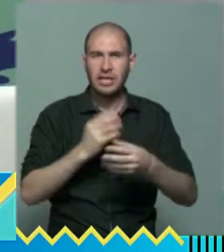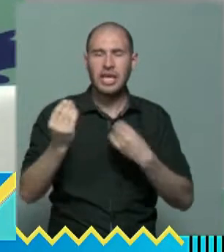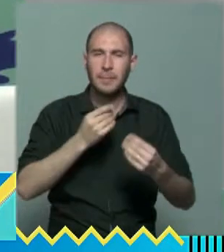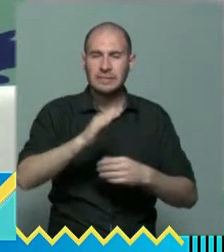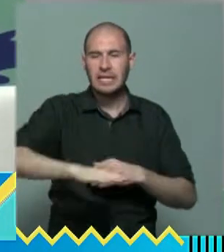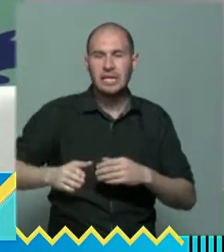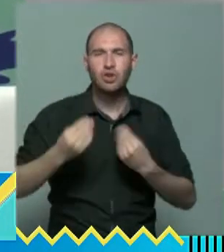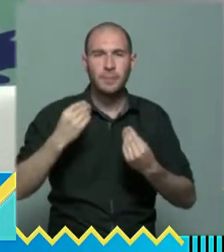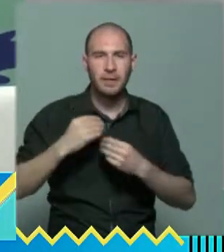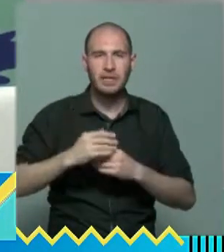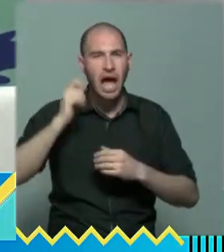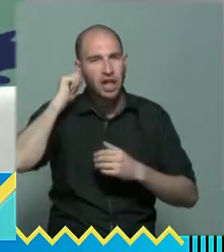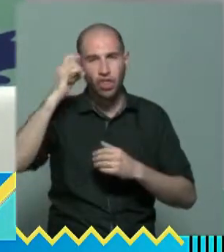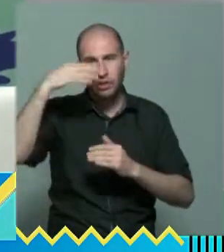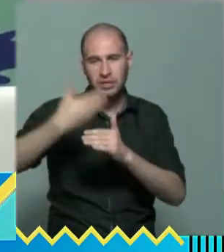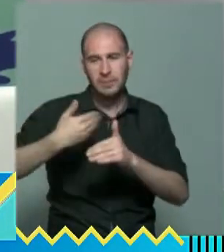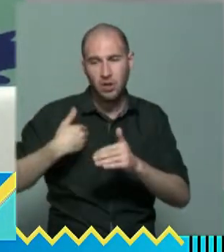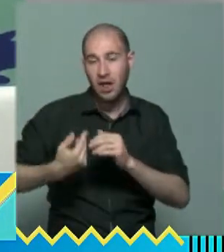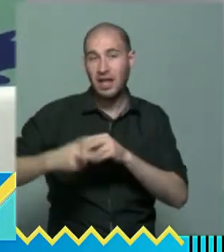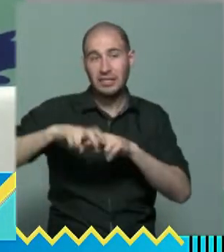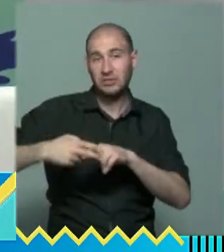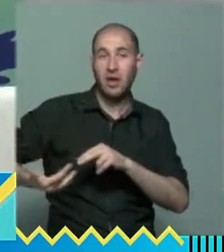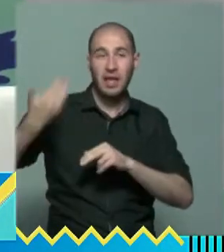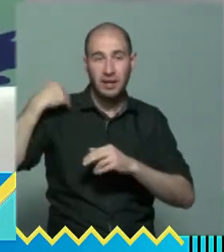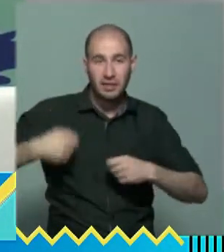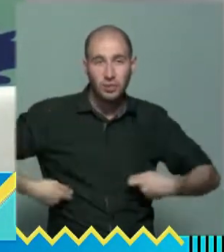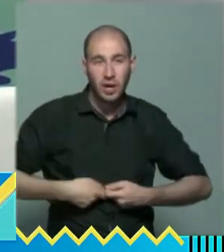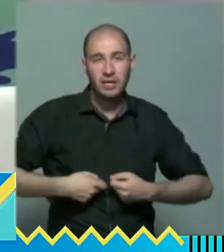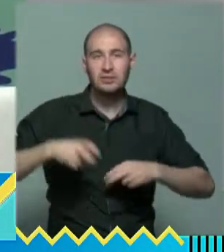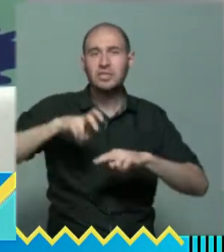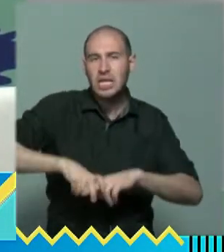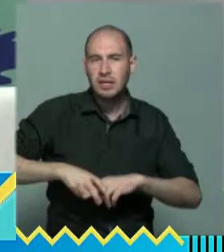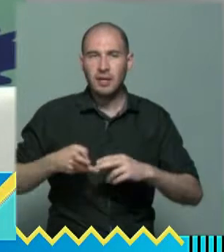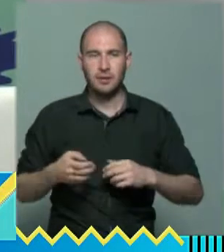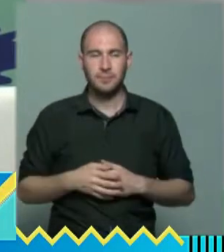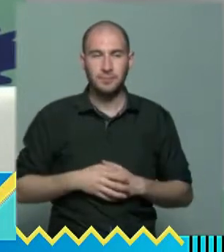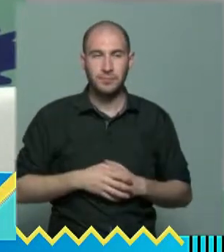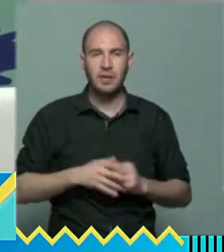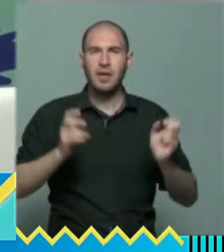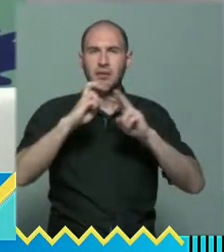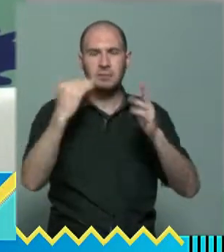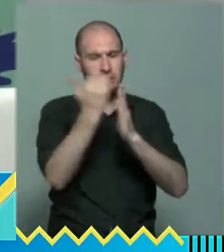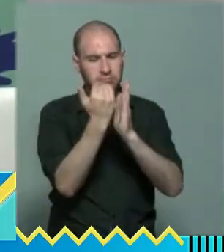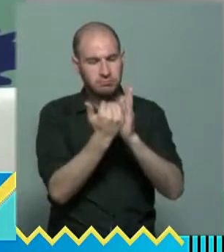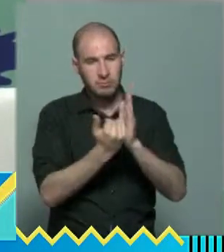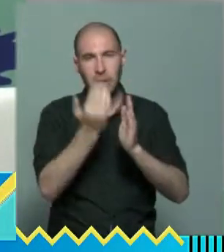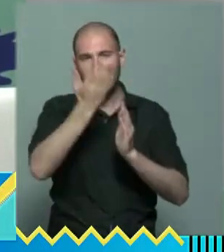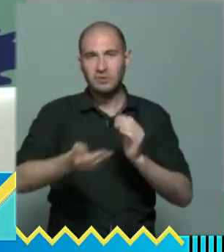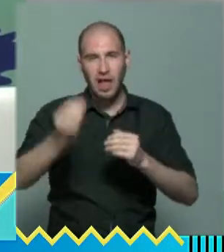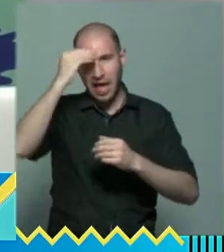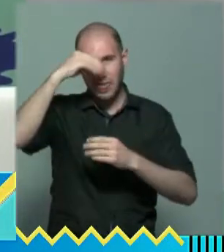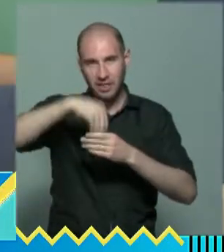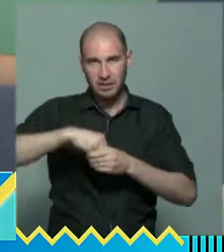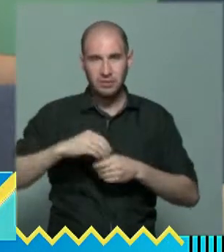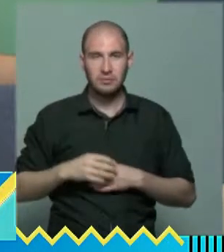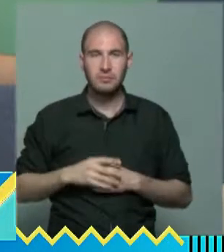con los niños? Menores de 12 años tienen que ir atrás, tienen que ir sujetos, tienen que ir a una sillita. Tocar temas puntuales para que la gente lo internalice, ¿no